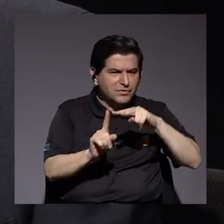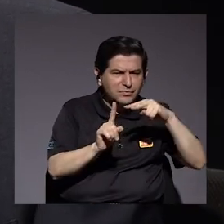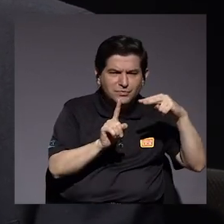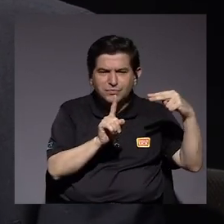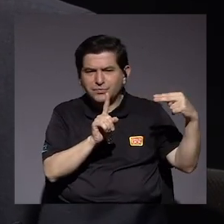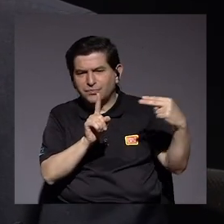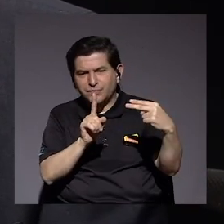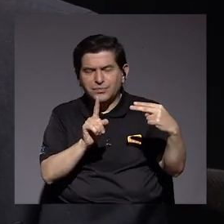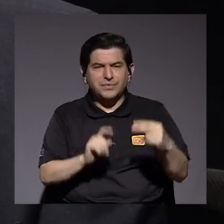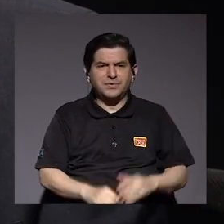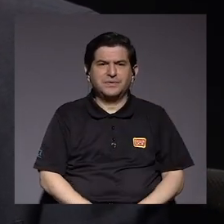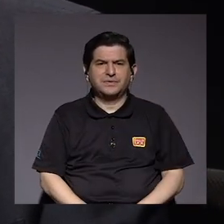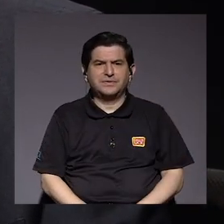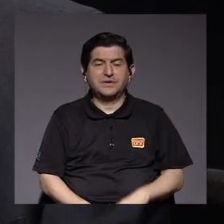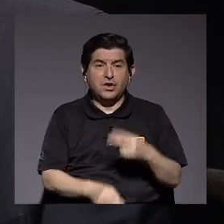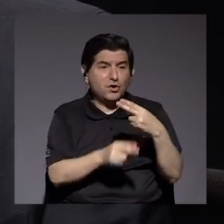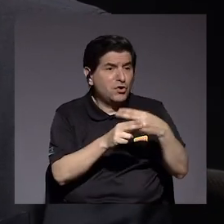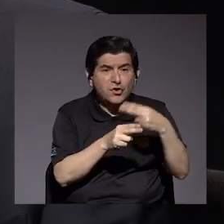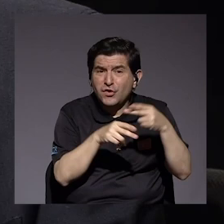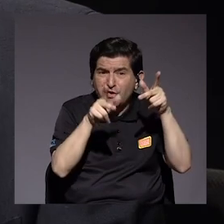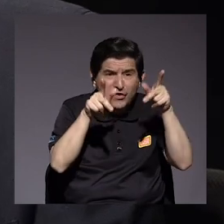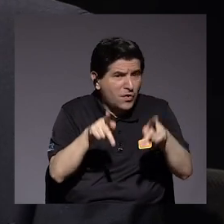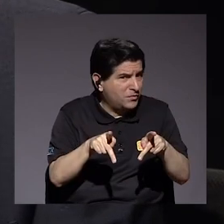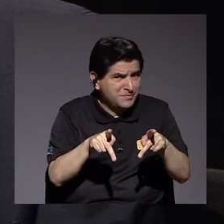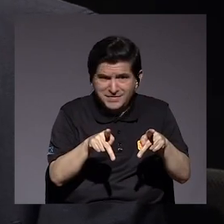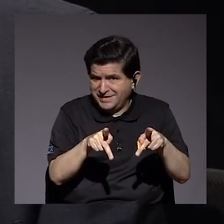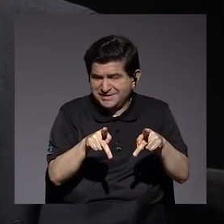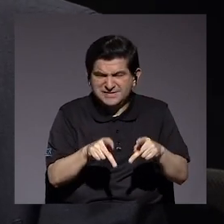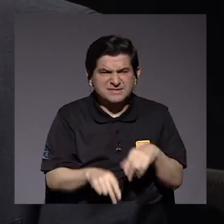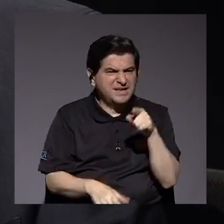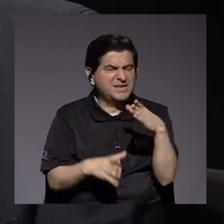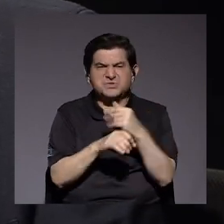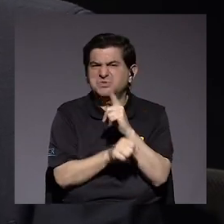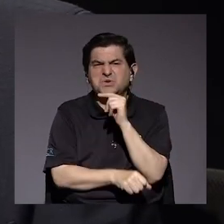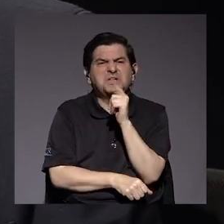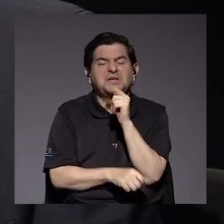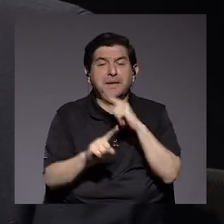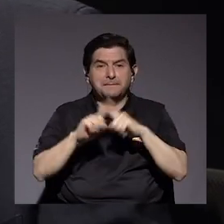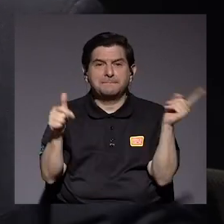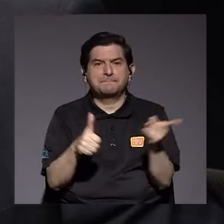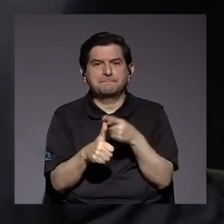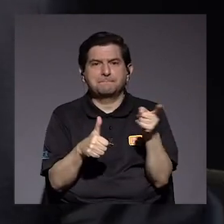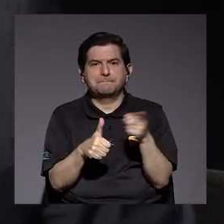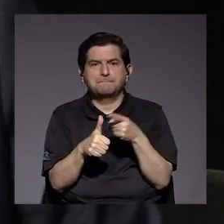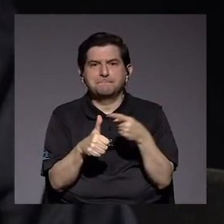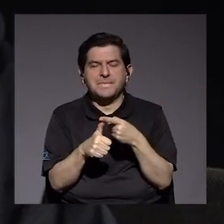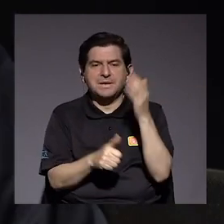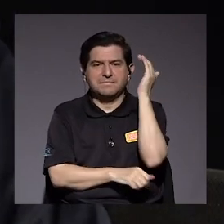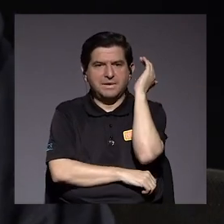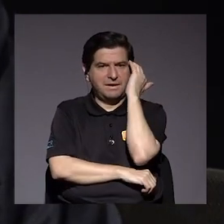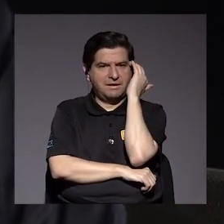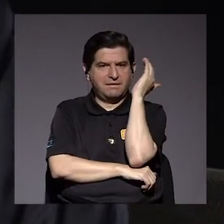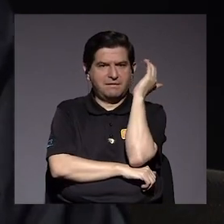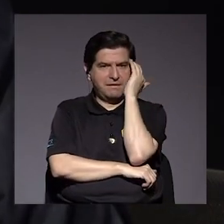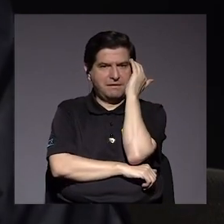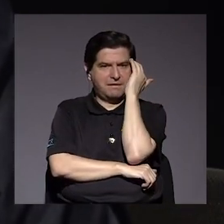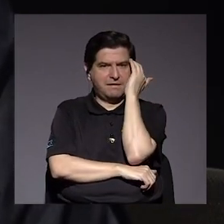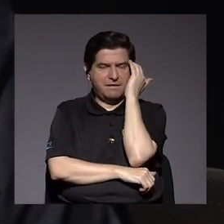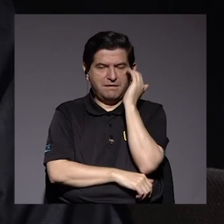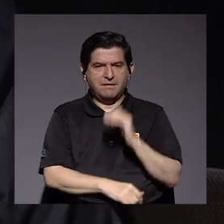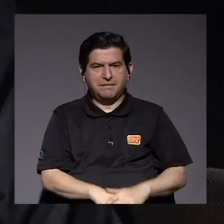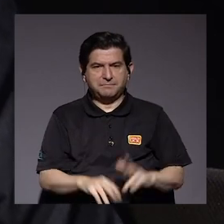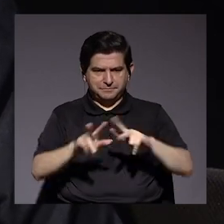visibilizado todavía a nivel de nombres de personas quien hace eso pero lo primero que hay que tener conciencia